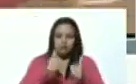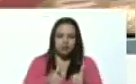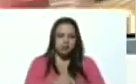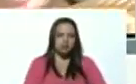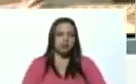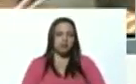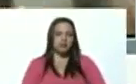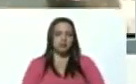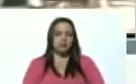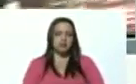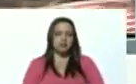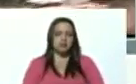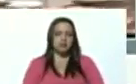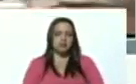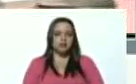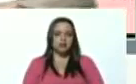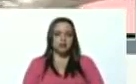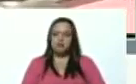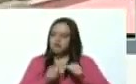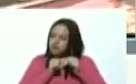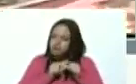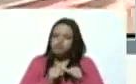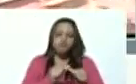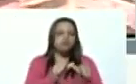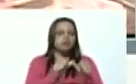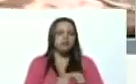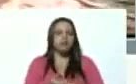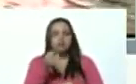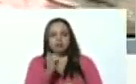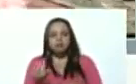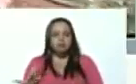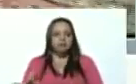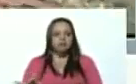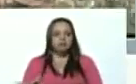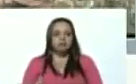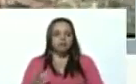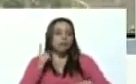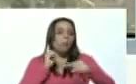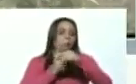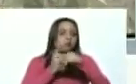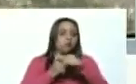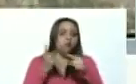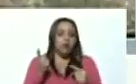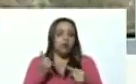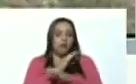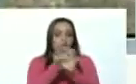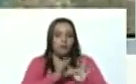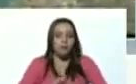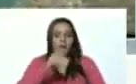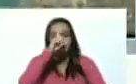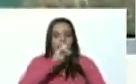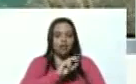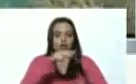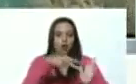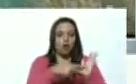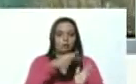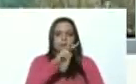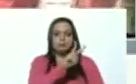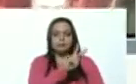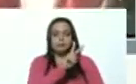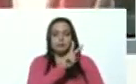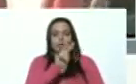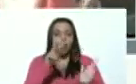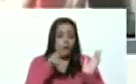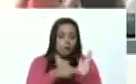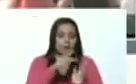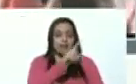lugar a dudas tuvo un tremendo impacto entre los años 2014, 15,